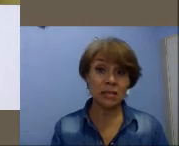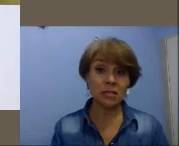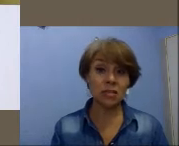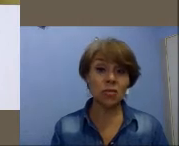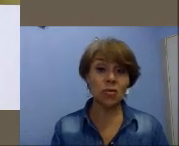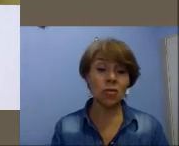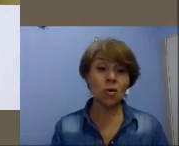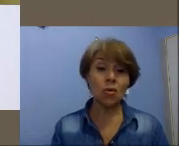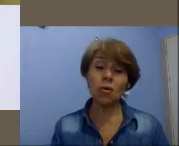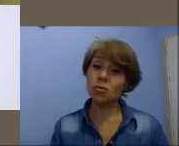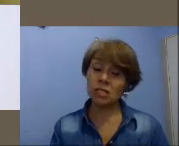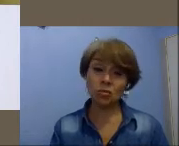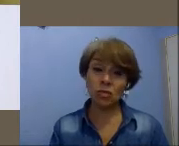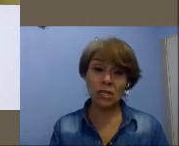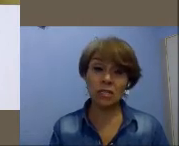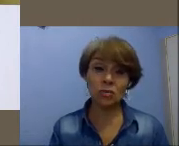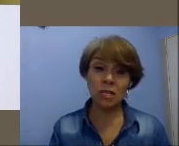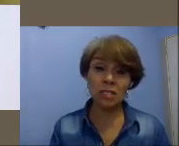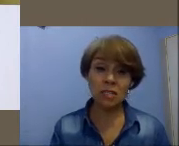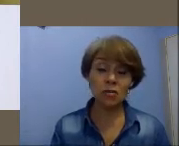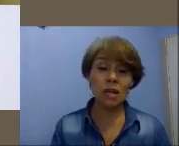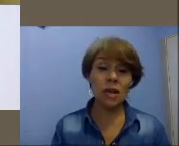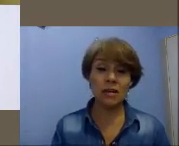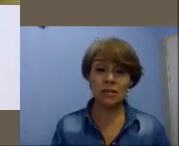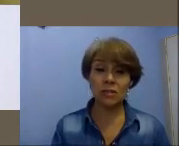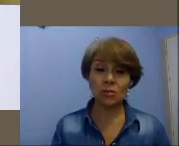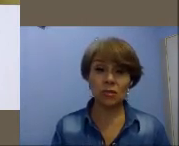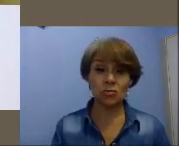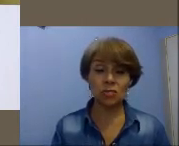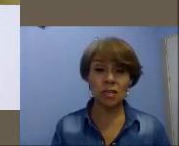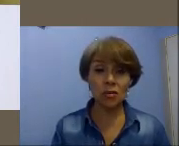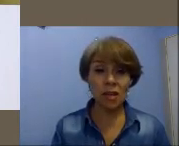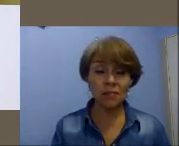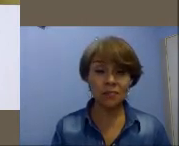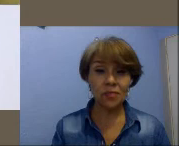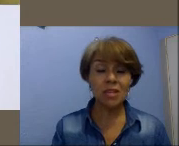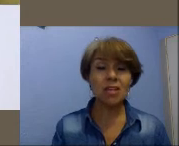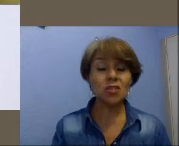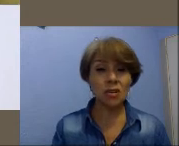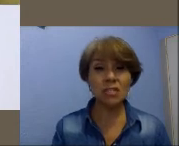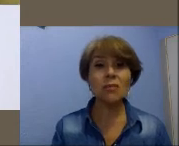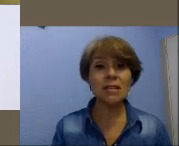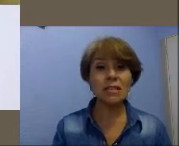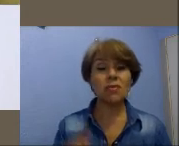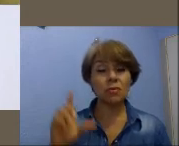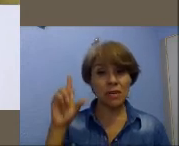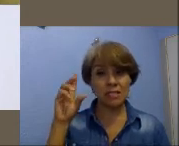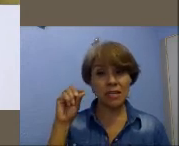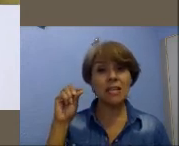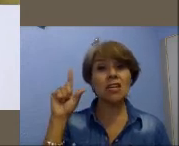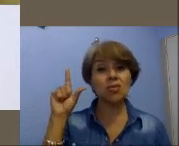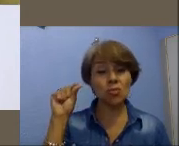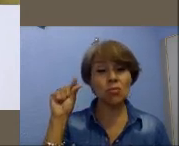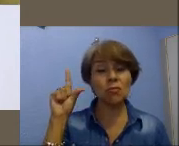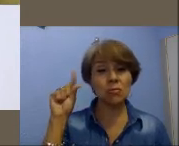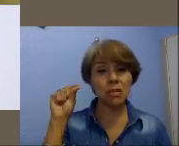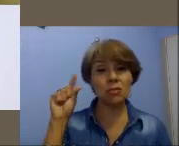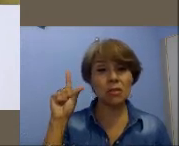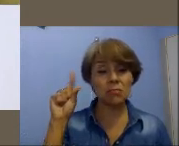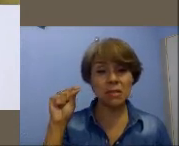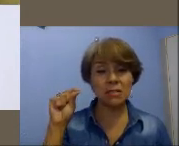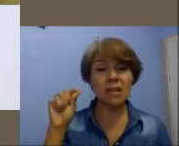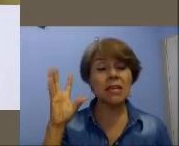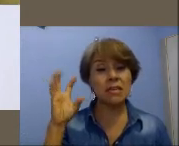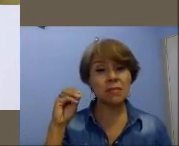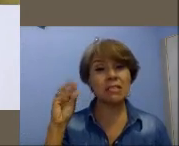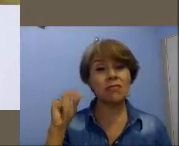de plástico o si tú tienes una charola, alrededor de tu charola. Y con eso vas a favorecer tu movimiento